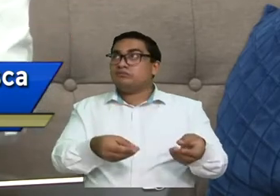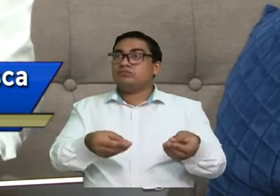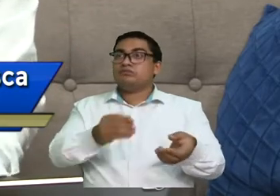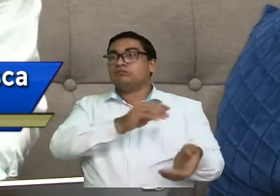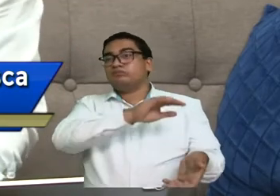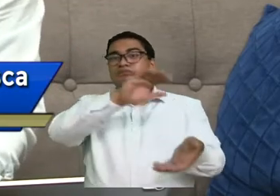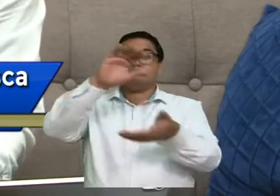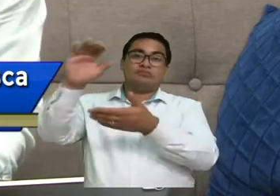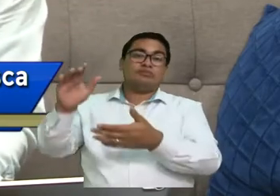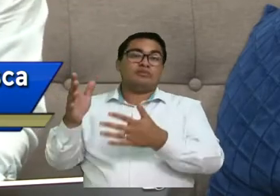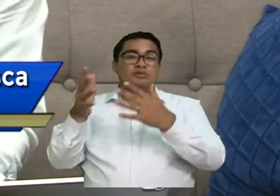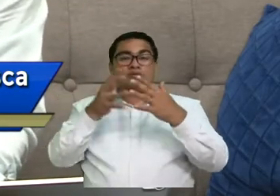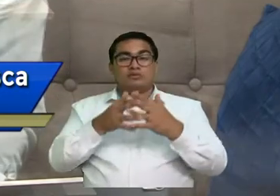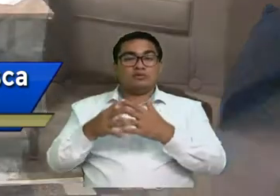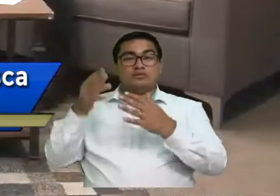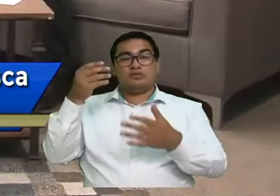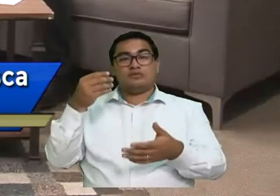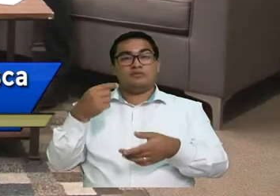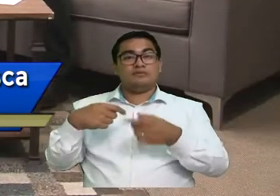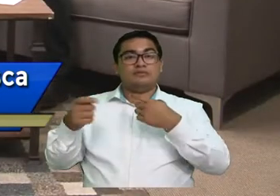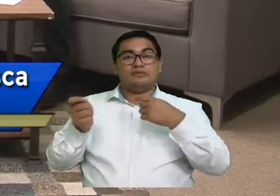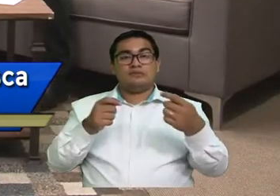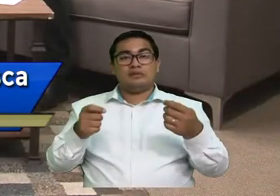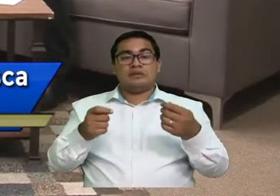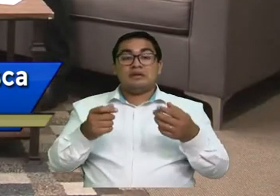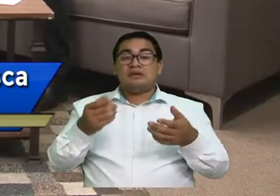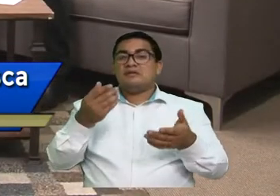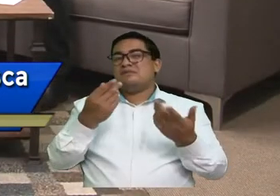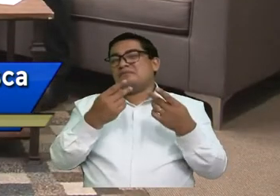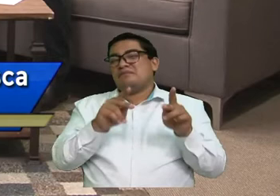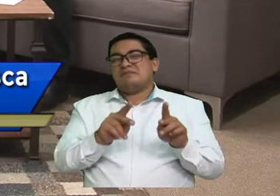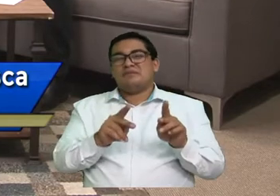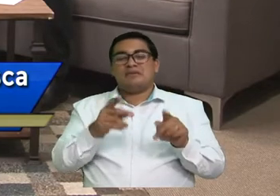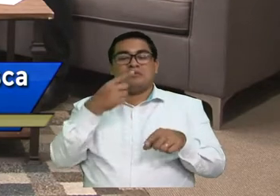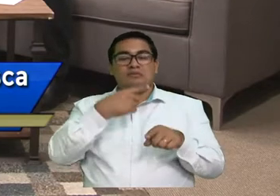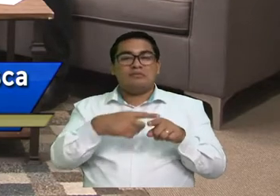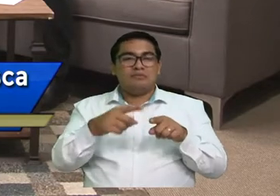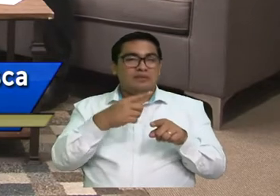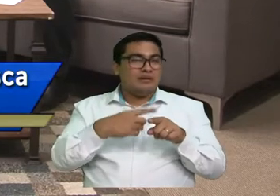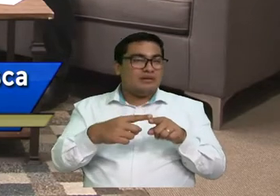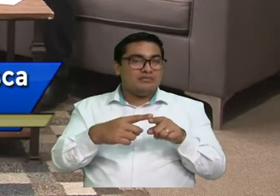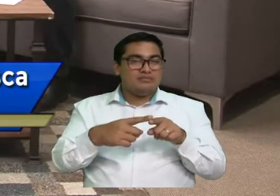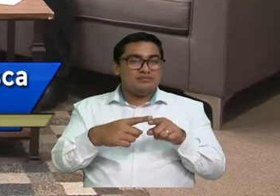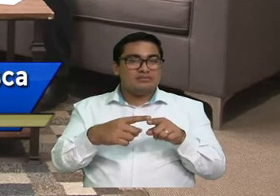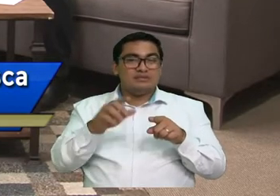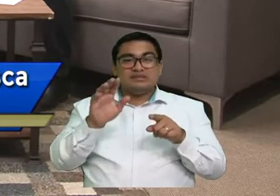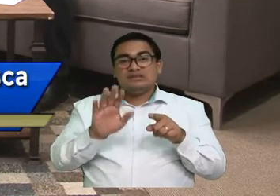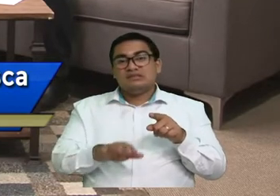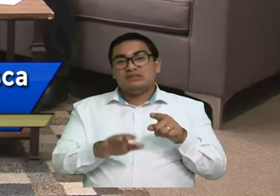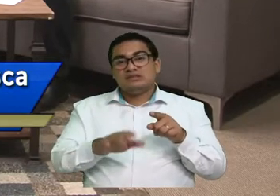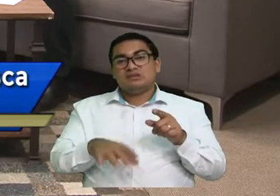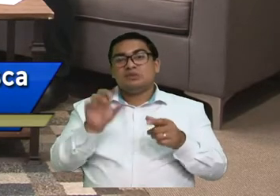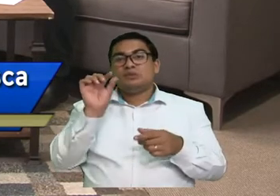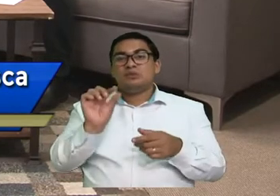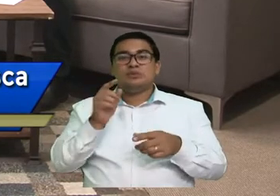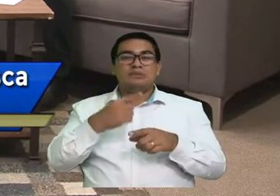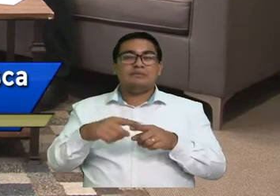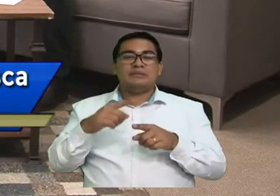al precio que uno esperaba, claro. O a los precios del año pasado, ha habido una